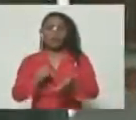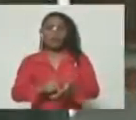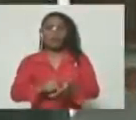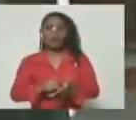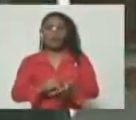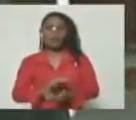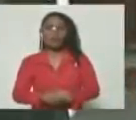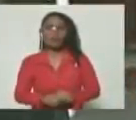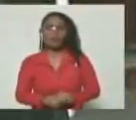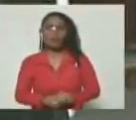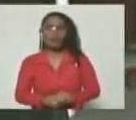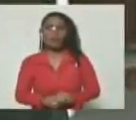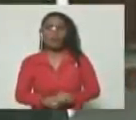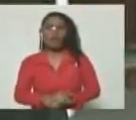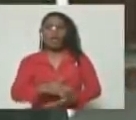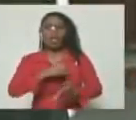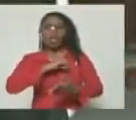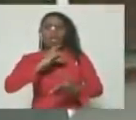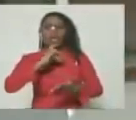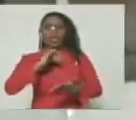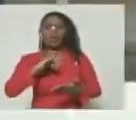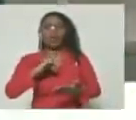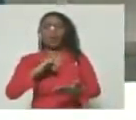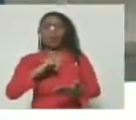llegar un documento,